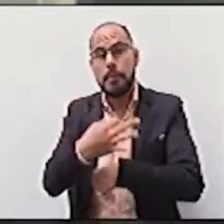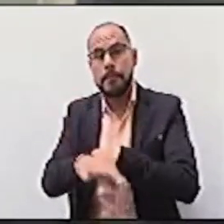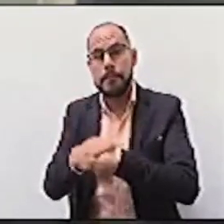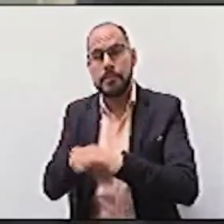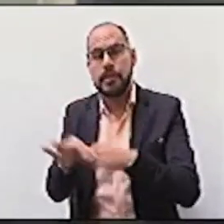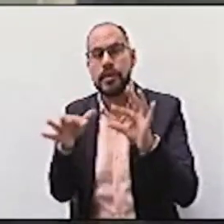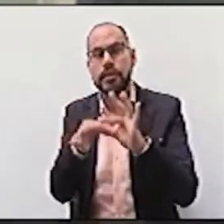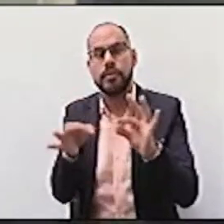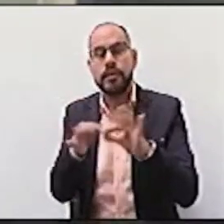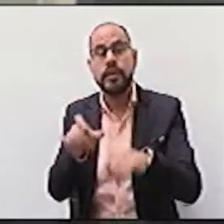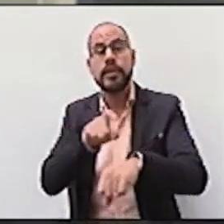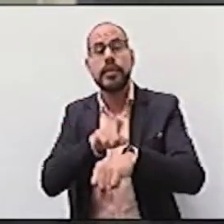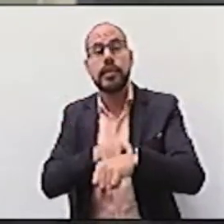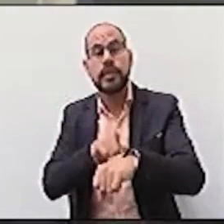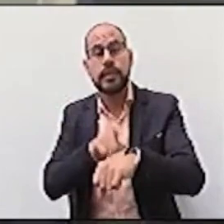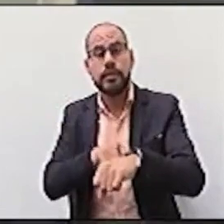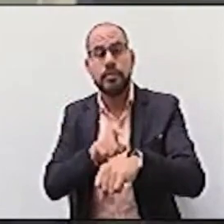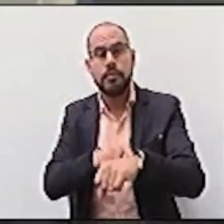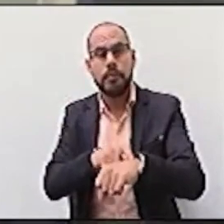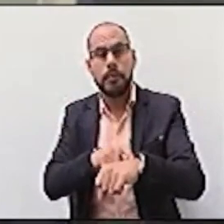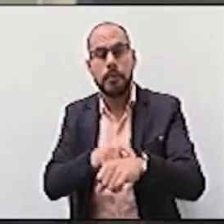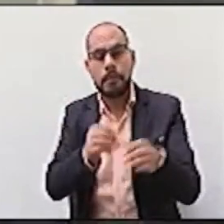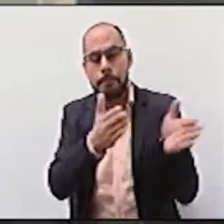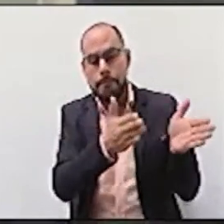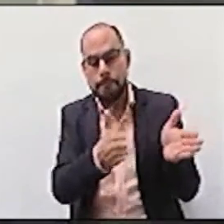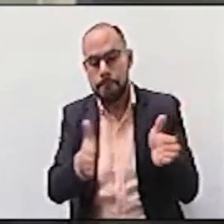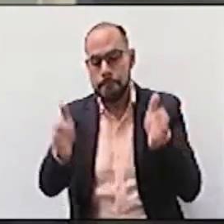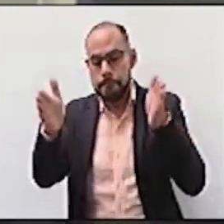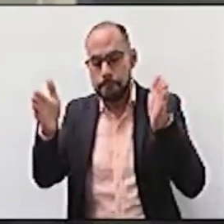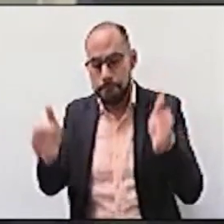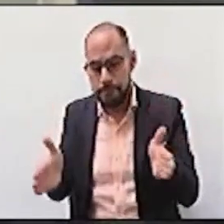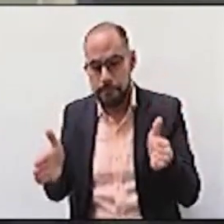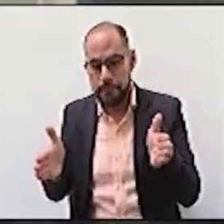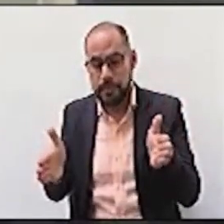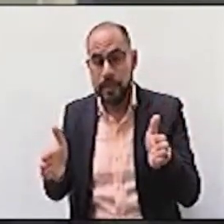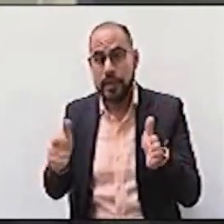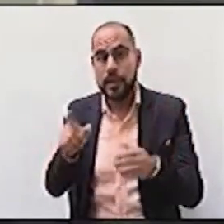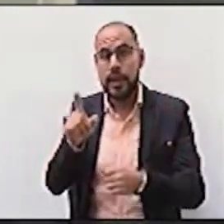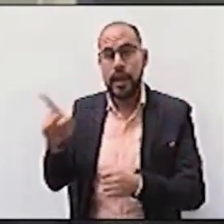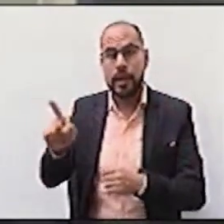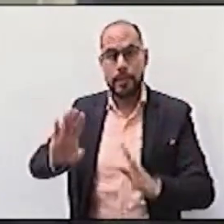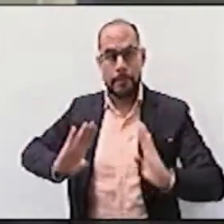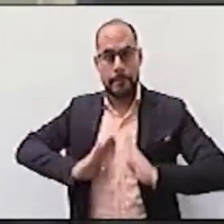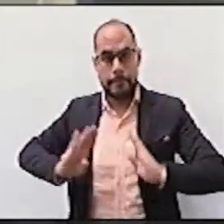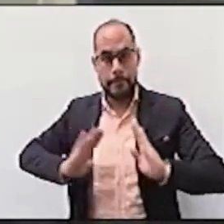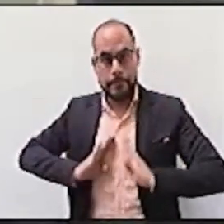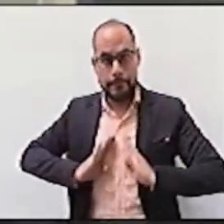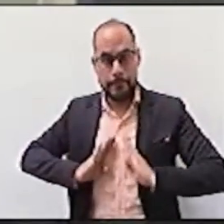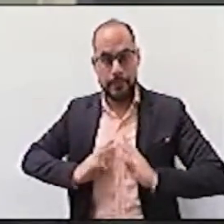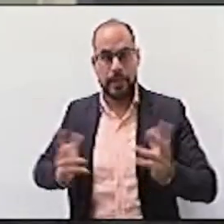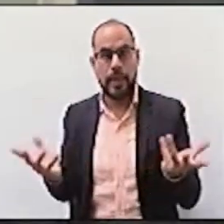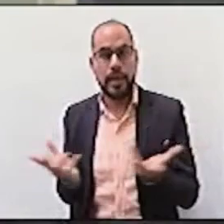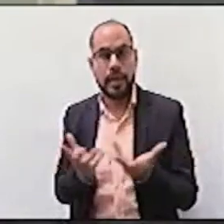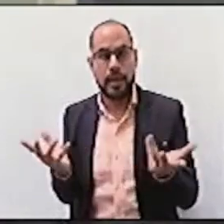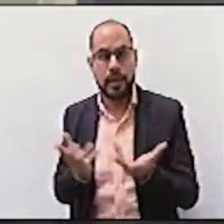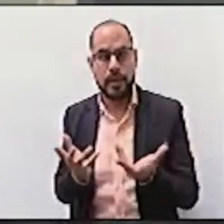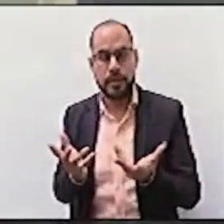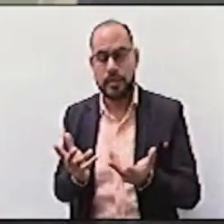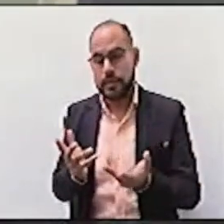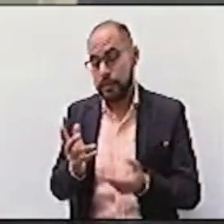la vigencia en la que las Fuerzas Armadas o la Fuerza Armada Permanente estaría